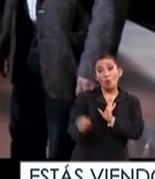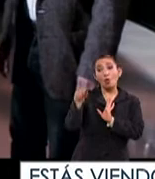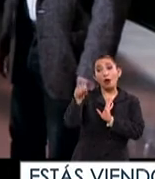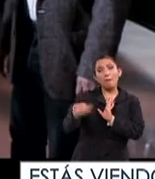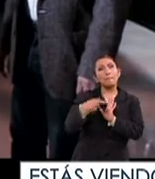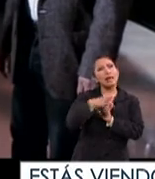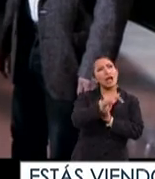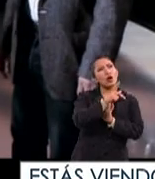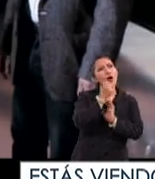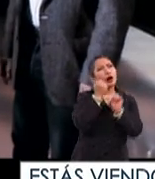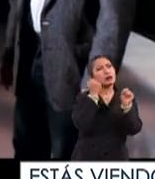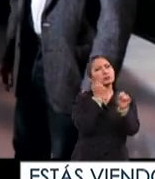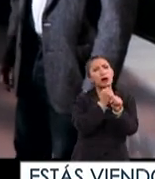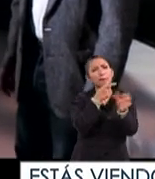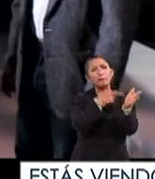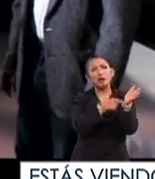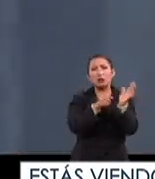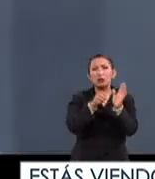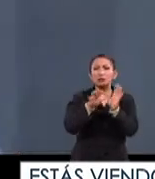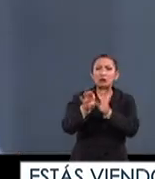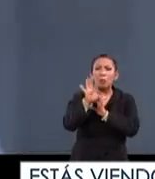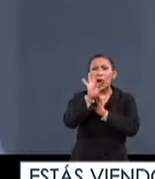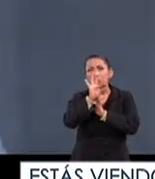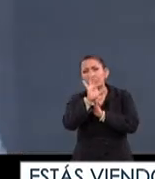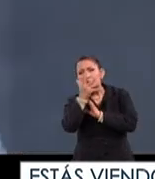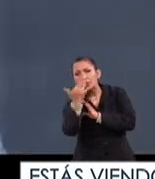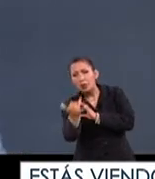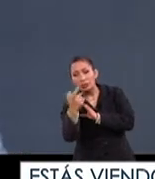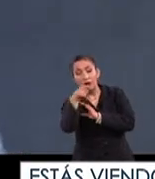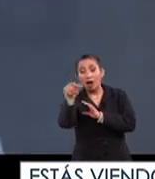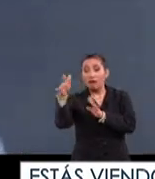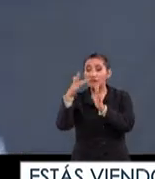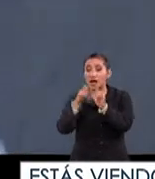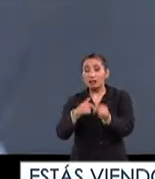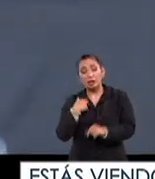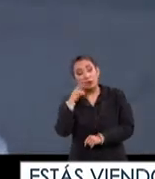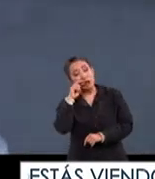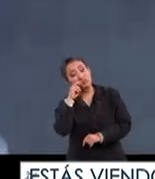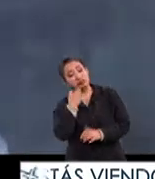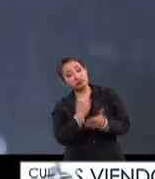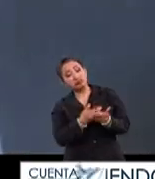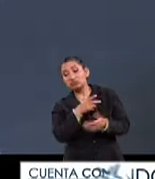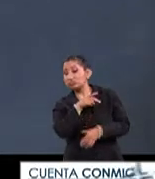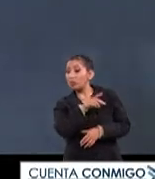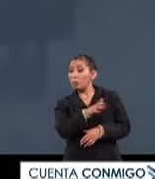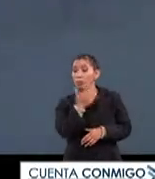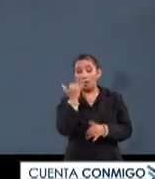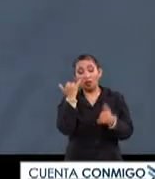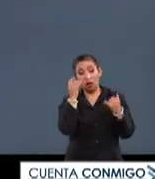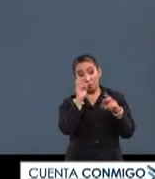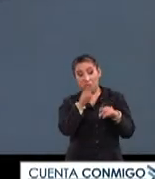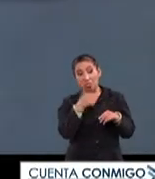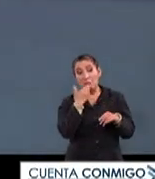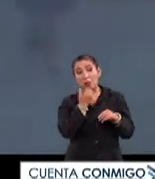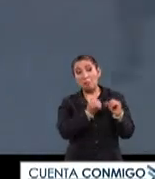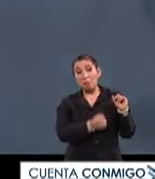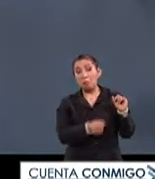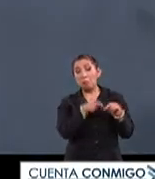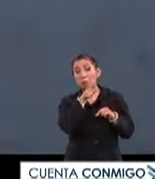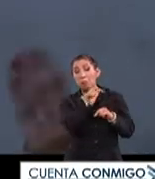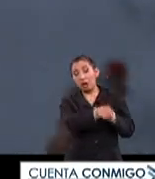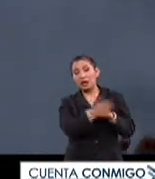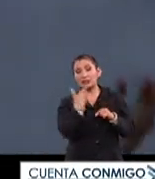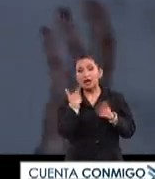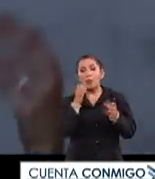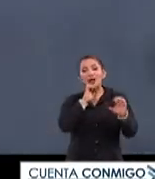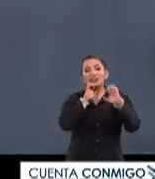años 40, 50 de la crítica francesa, que fue cuando lo empezaron a considerar como un autor de verdad, y